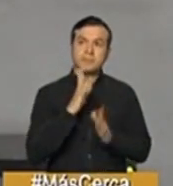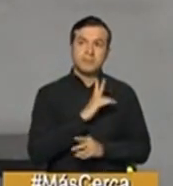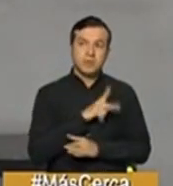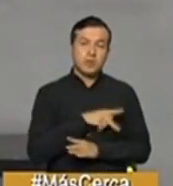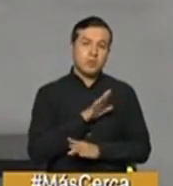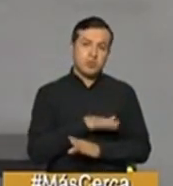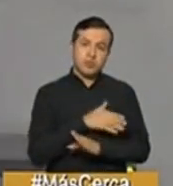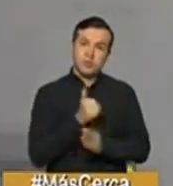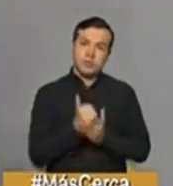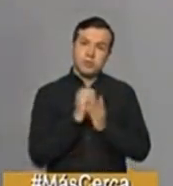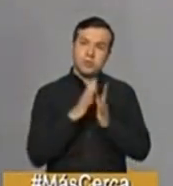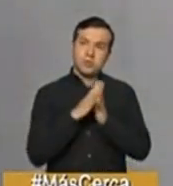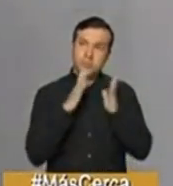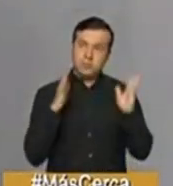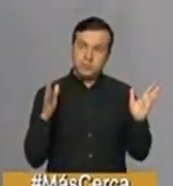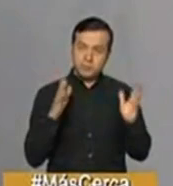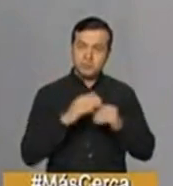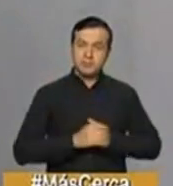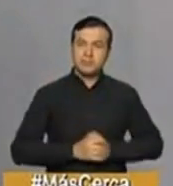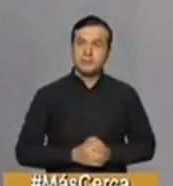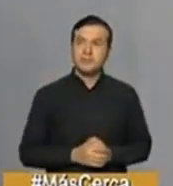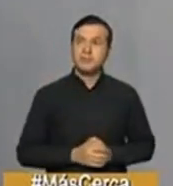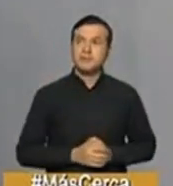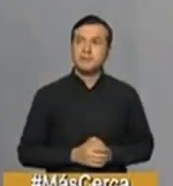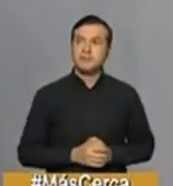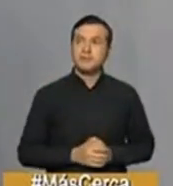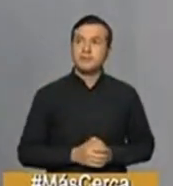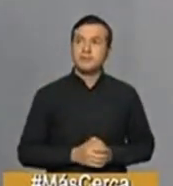hizo la música, básicamente.